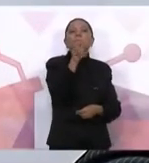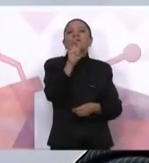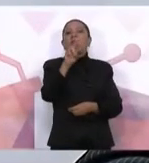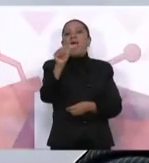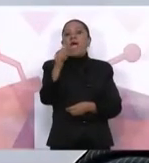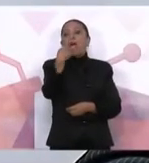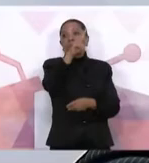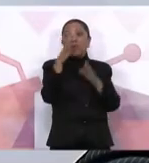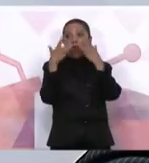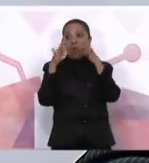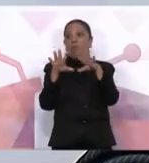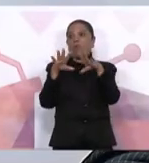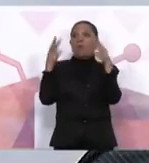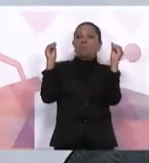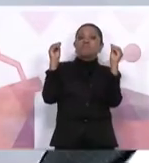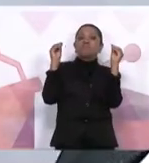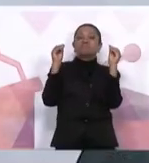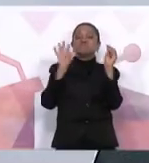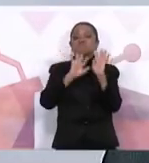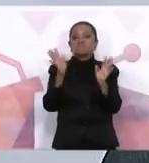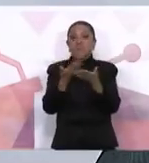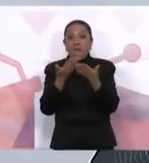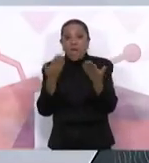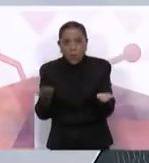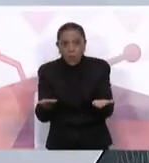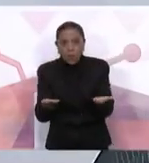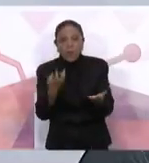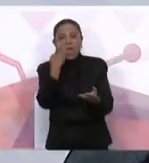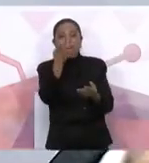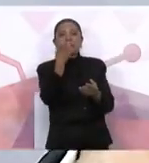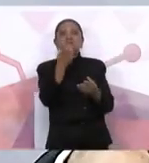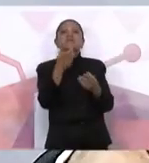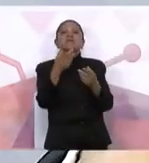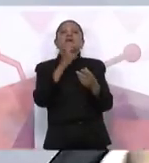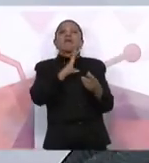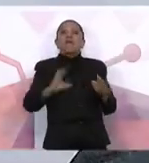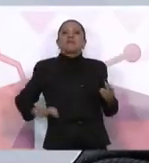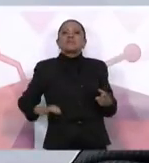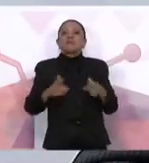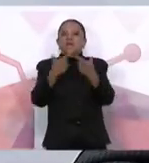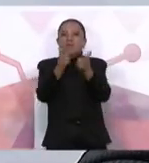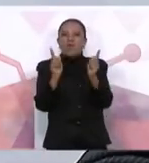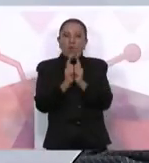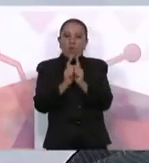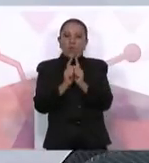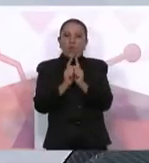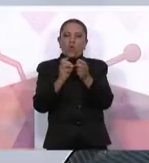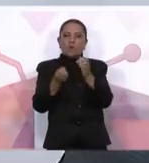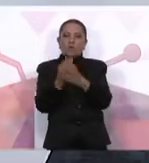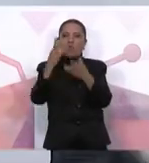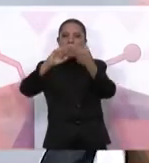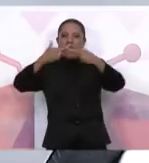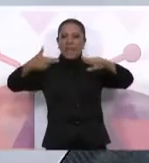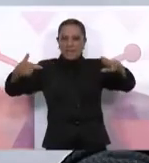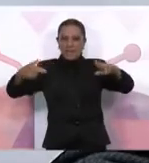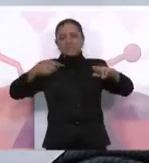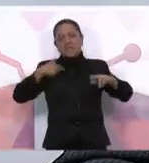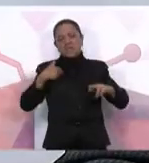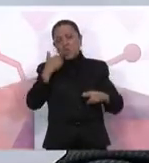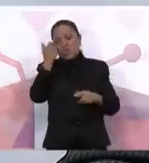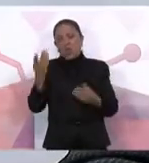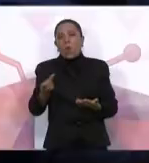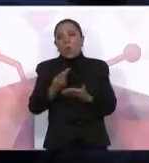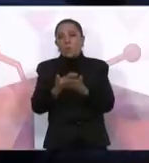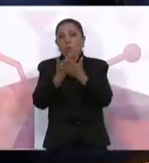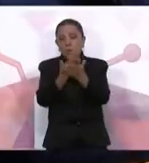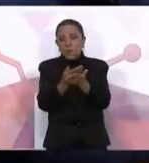el candidato del partido nueva alianza propongo a la mesa que jorge me plantee la pregunta que le